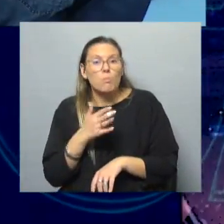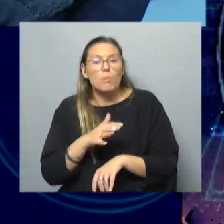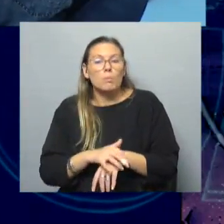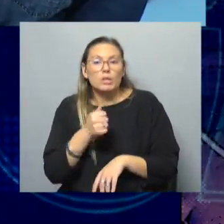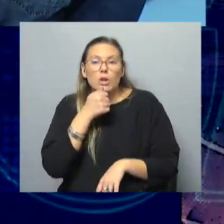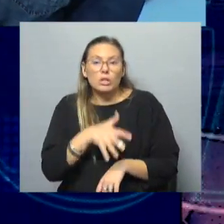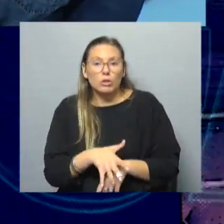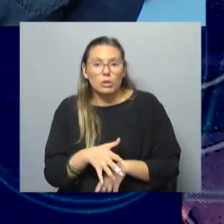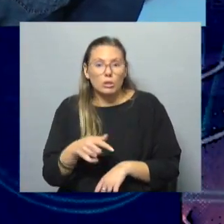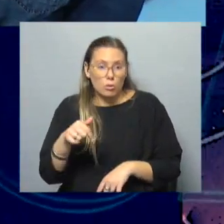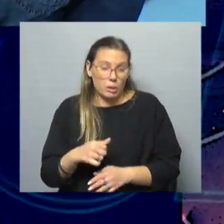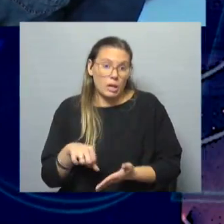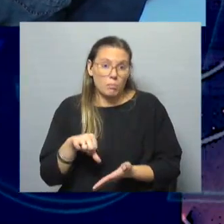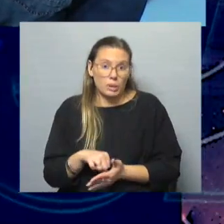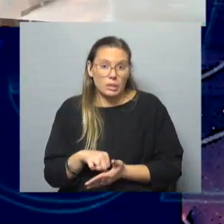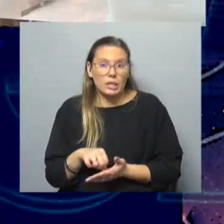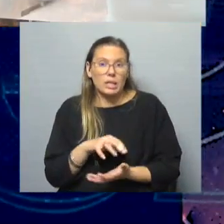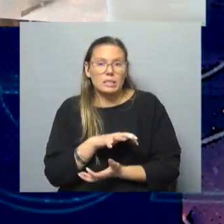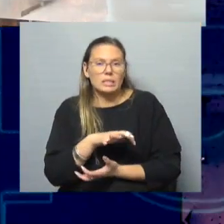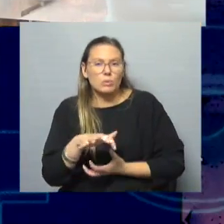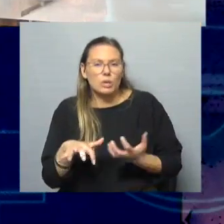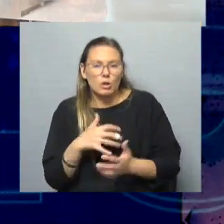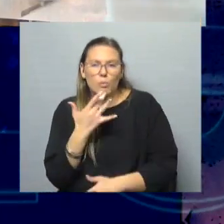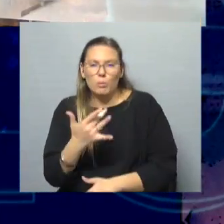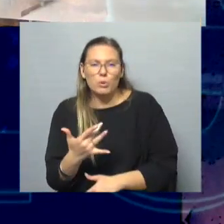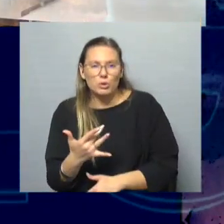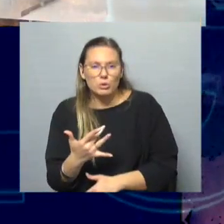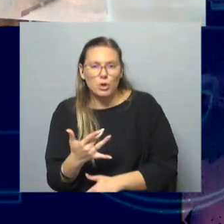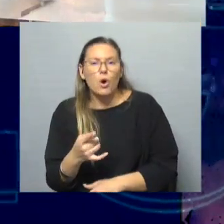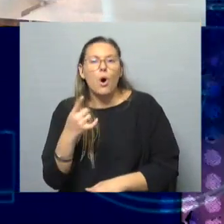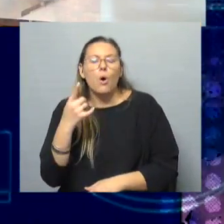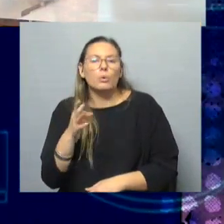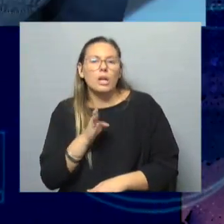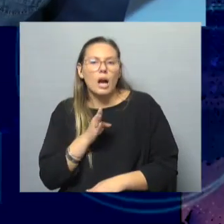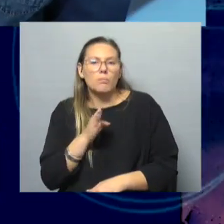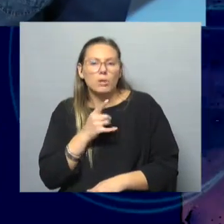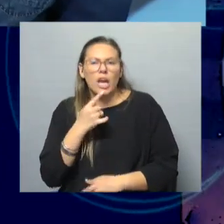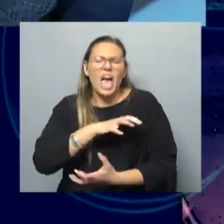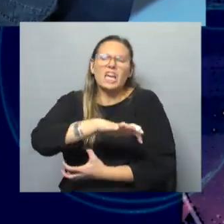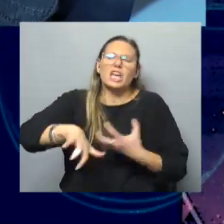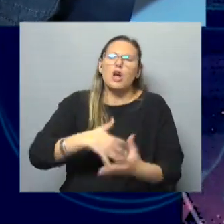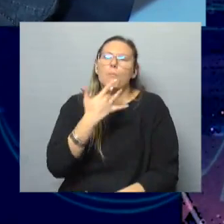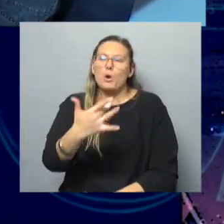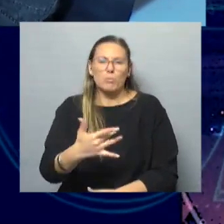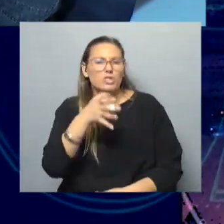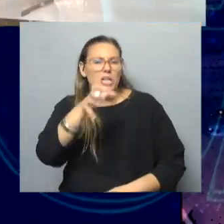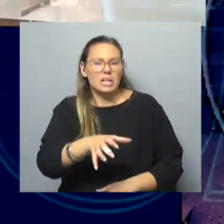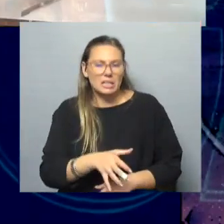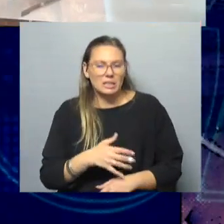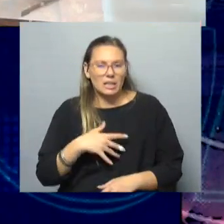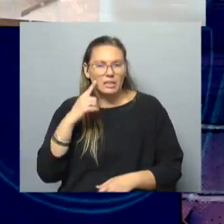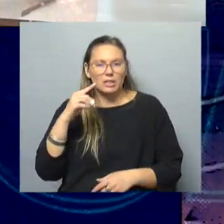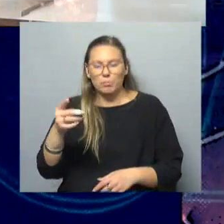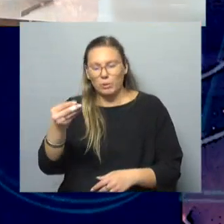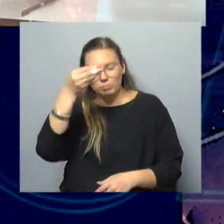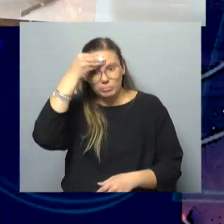para la historia del país, impresionante. Ese quilombo hermoso. Hay un momento de una señora grita. ¡Qué quilombo maravilloso! Quedó así,